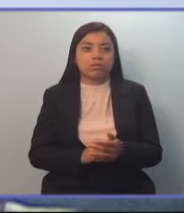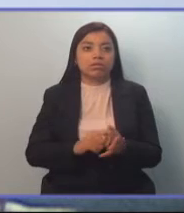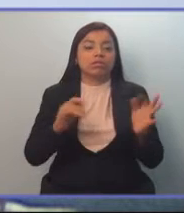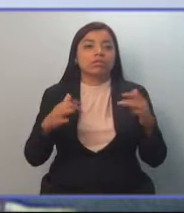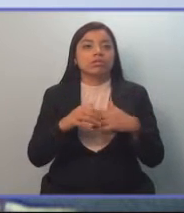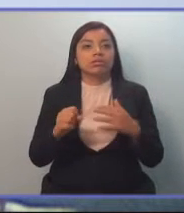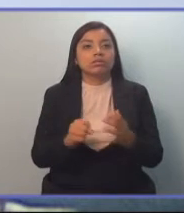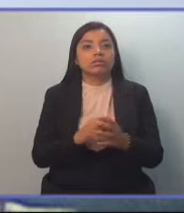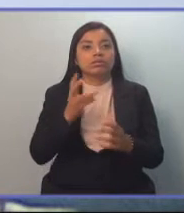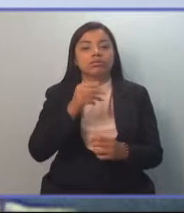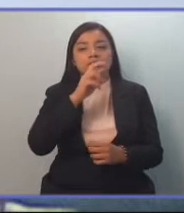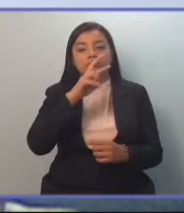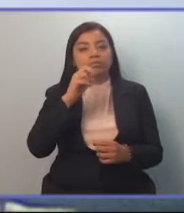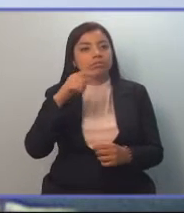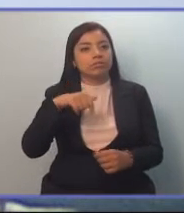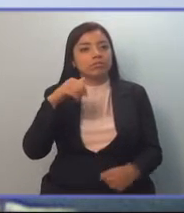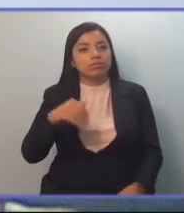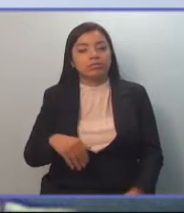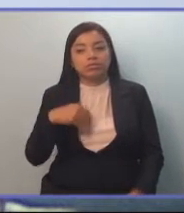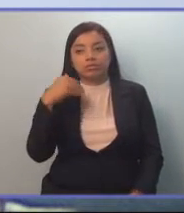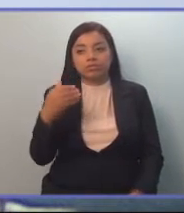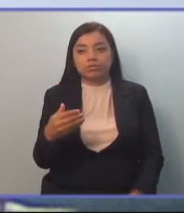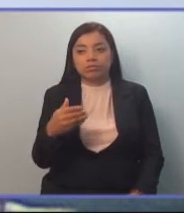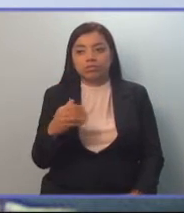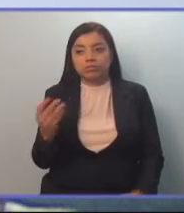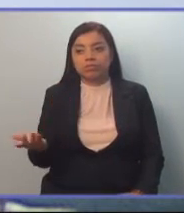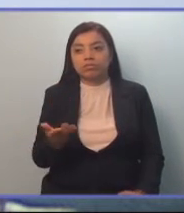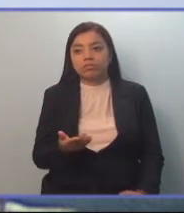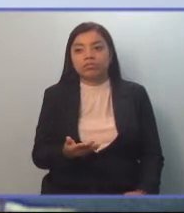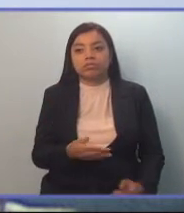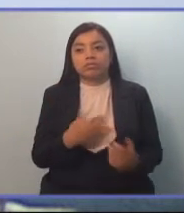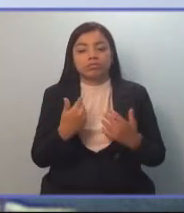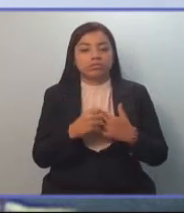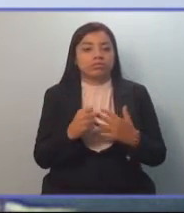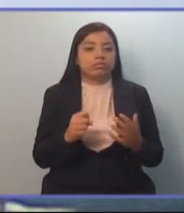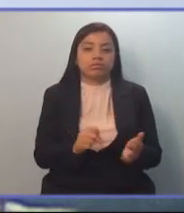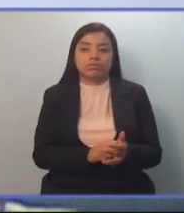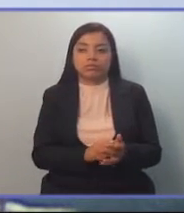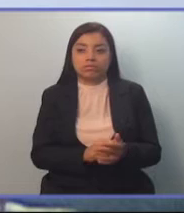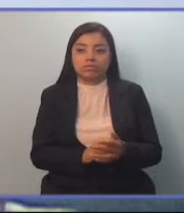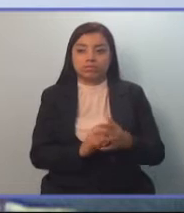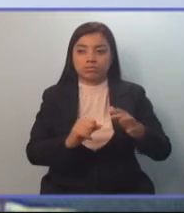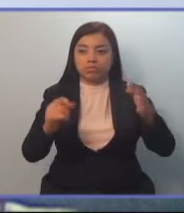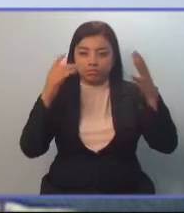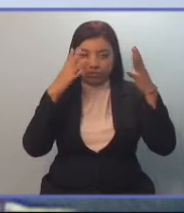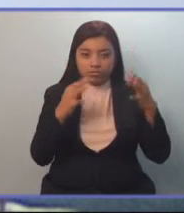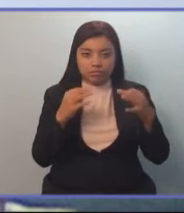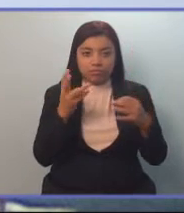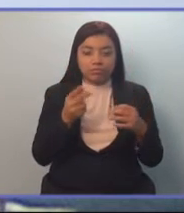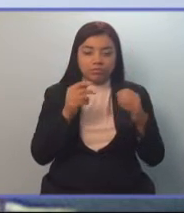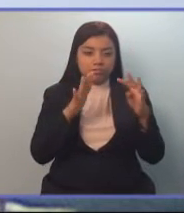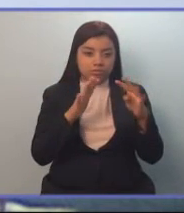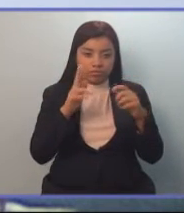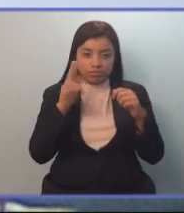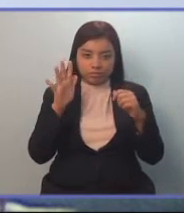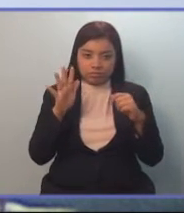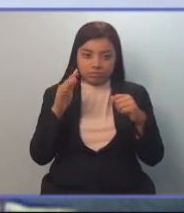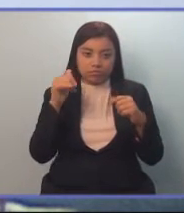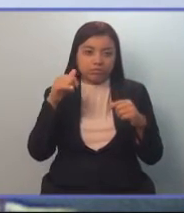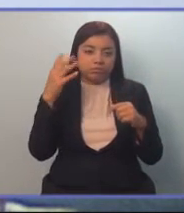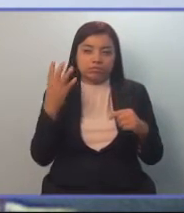plenaria número 20 del presente año, la Asamblea Legislativa aprobó el decreto número 935 de la misma